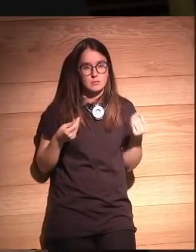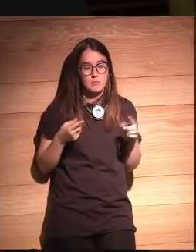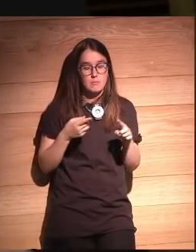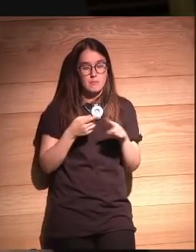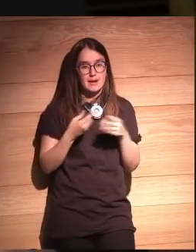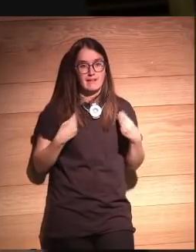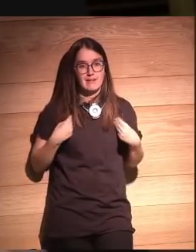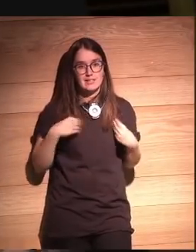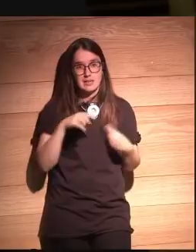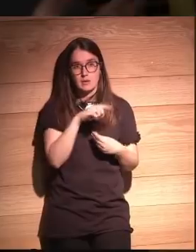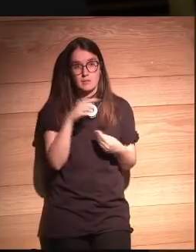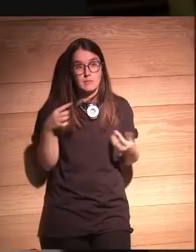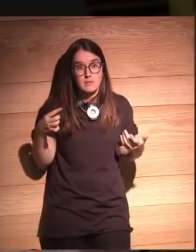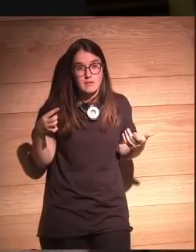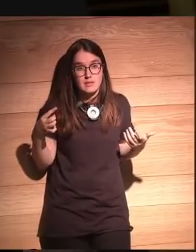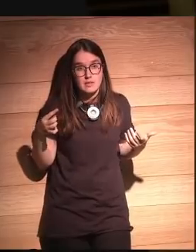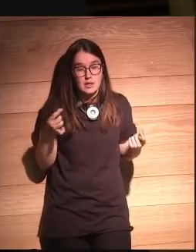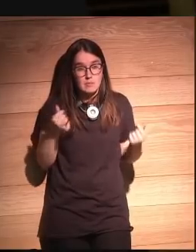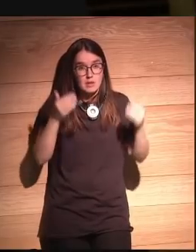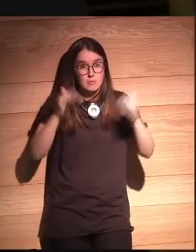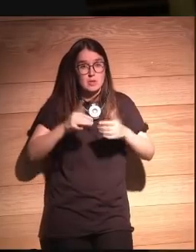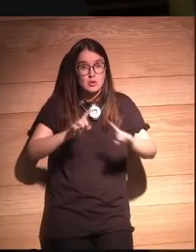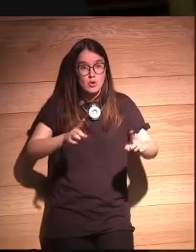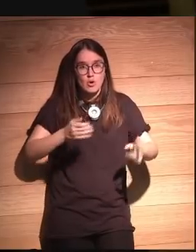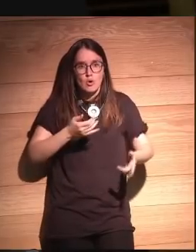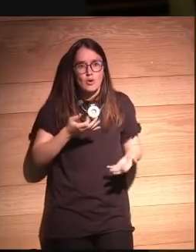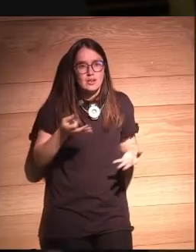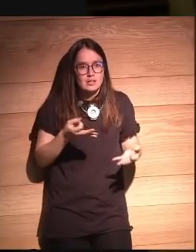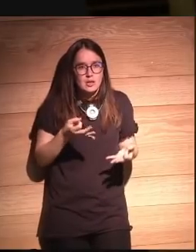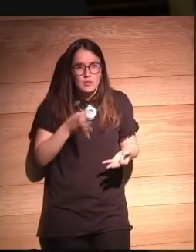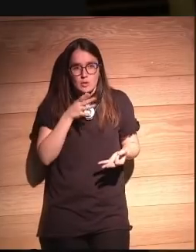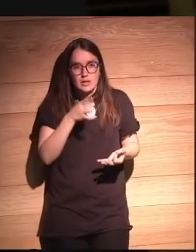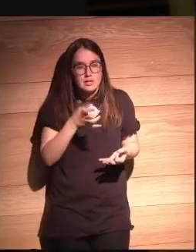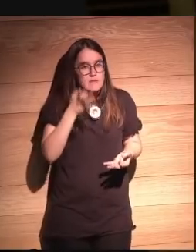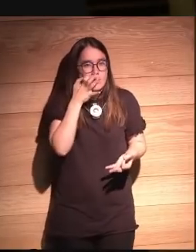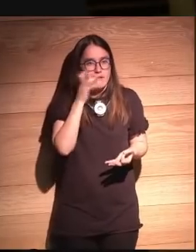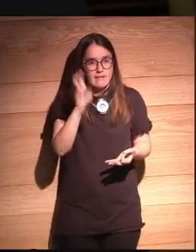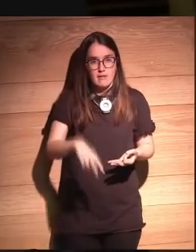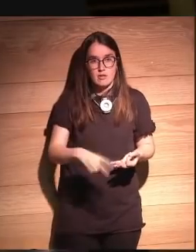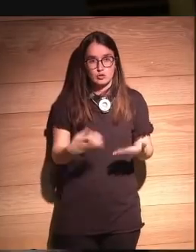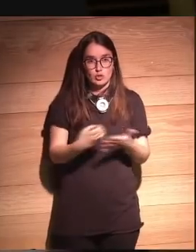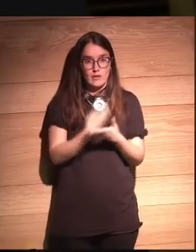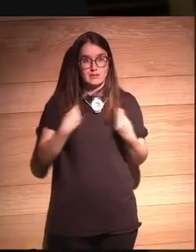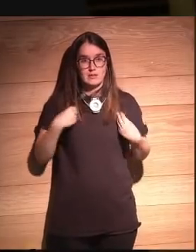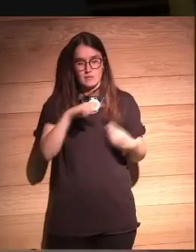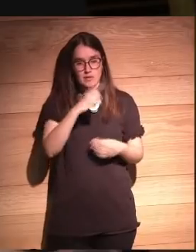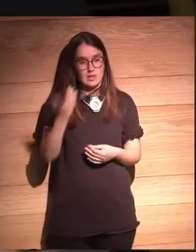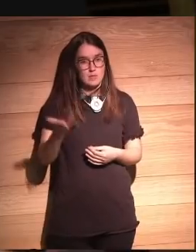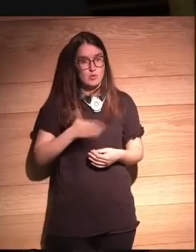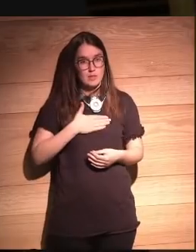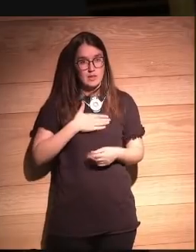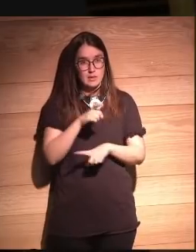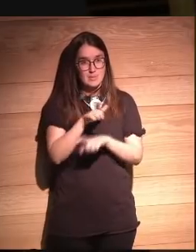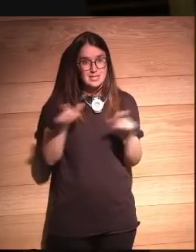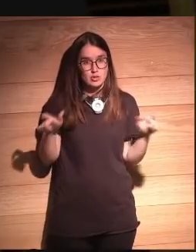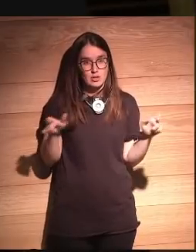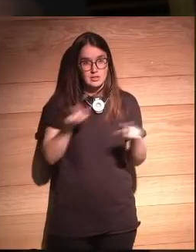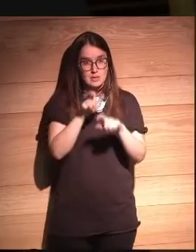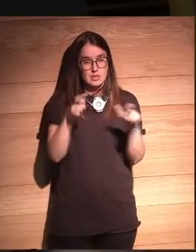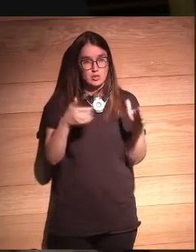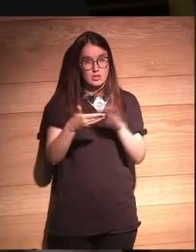vivienda no salga o no baje los precios o algo así? Porque esa es una realidad. O sea, toda esa vivienda que está en propiedad de gente, esa